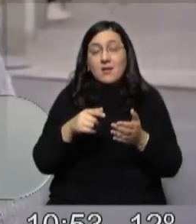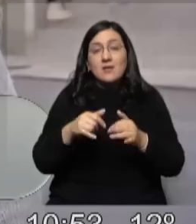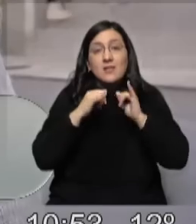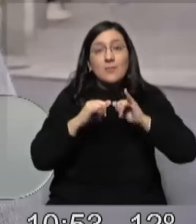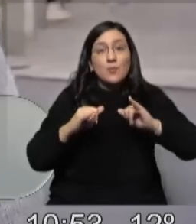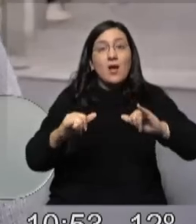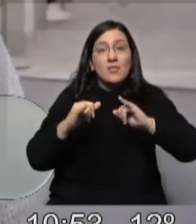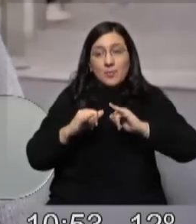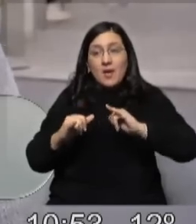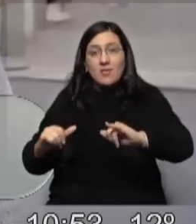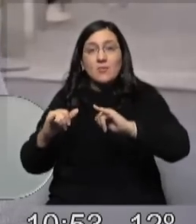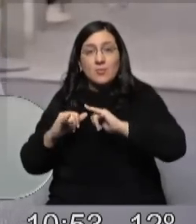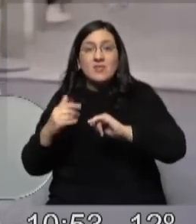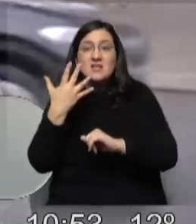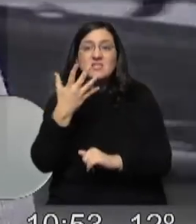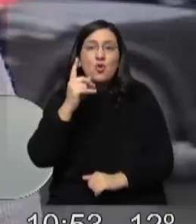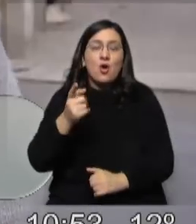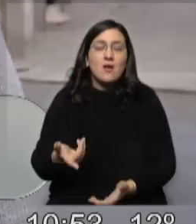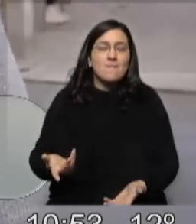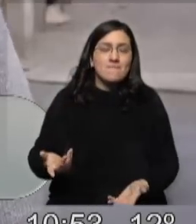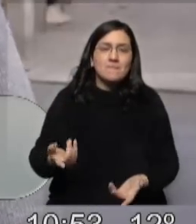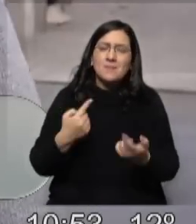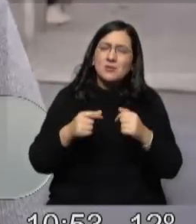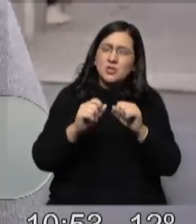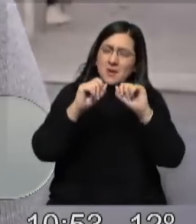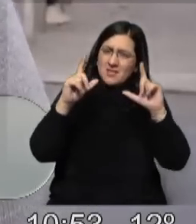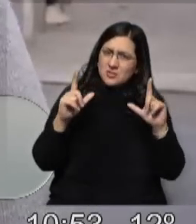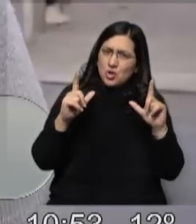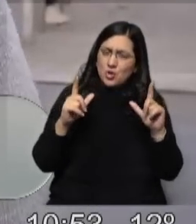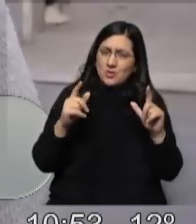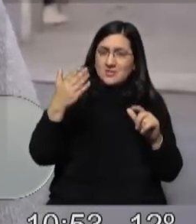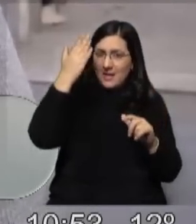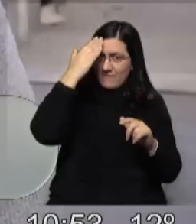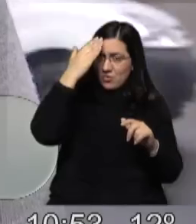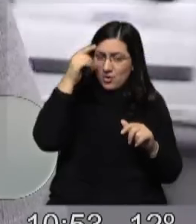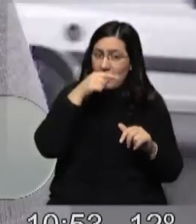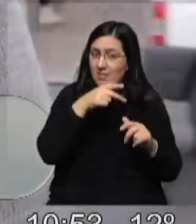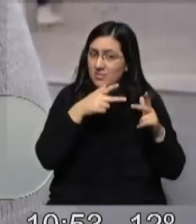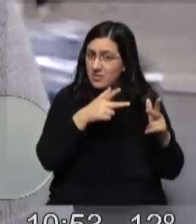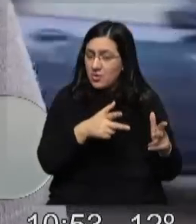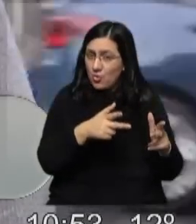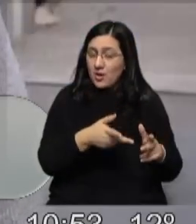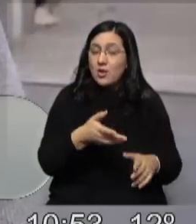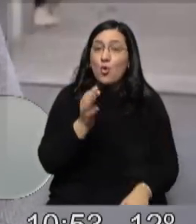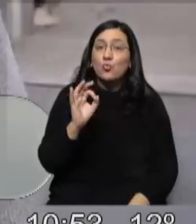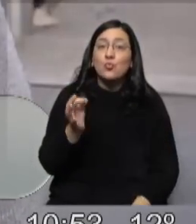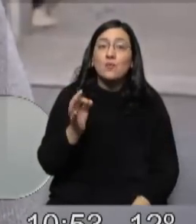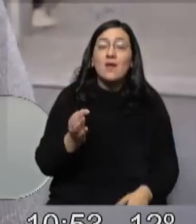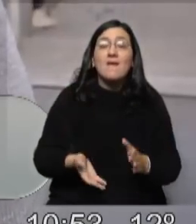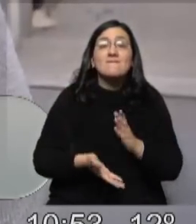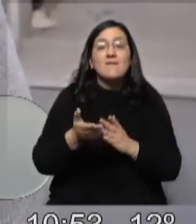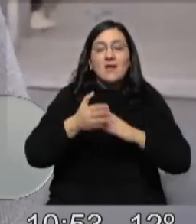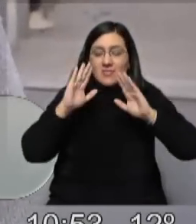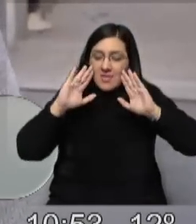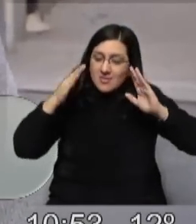5G. Y lo que llama la atención también, sabiendo que él ya ha dicho y ha transmitido que en octubre se va a